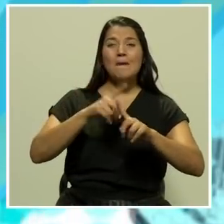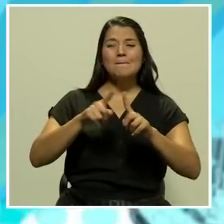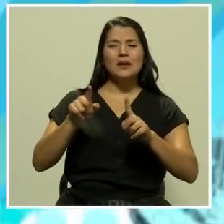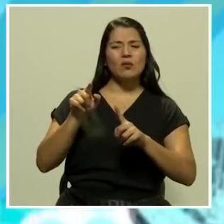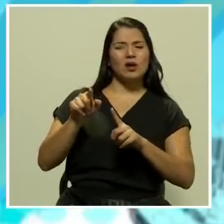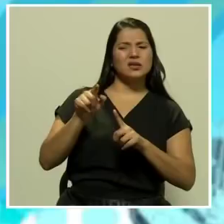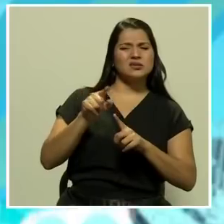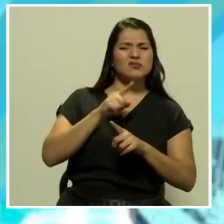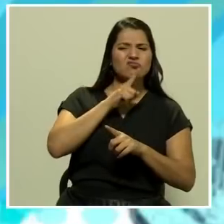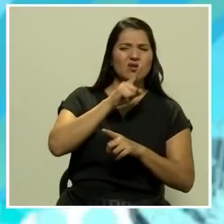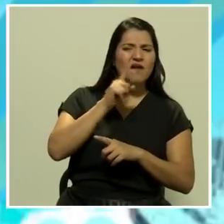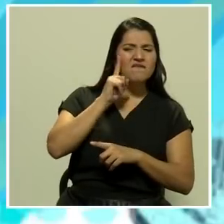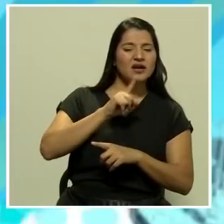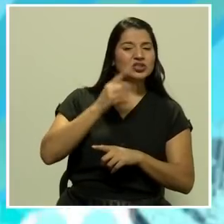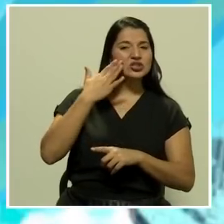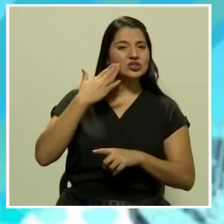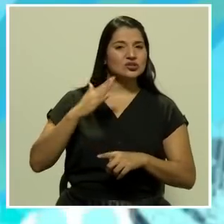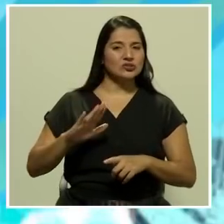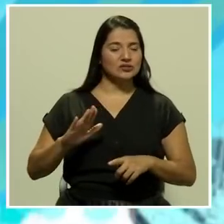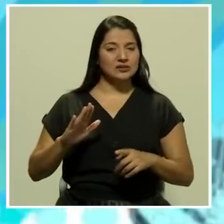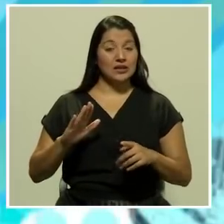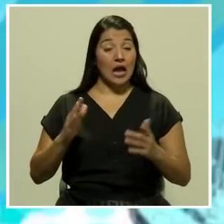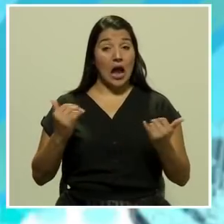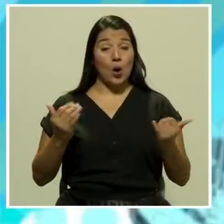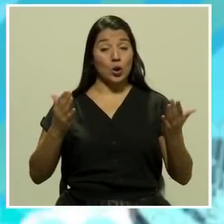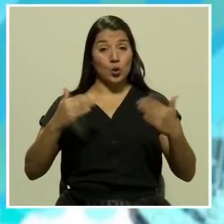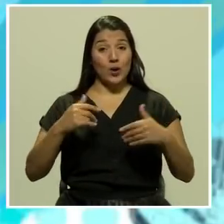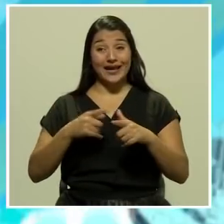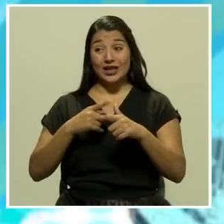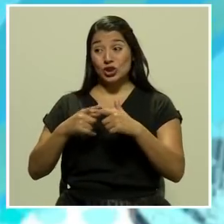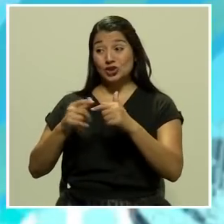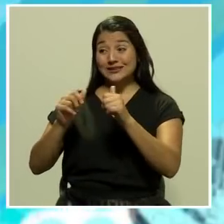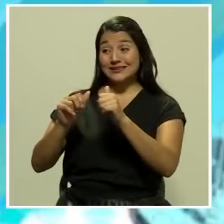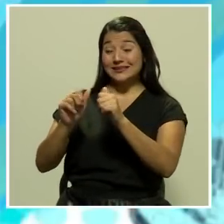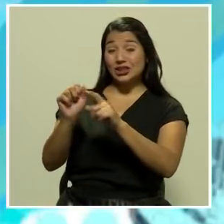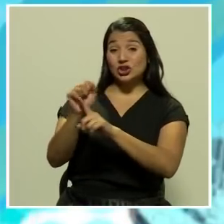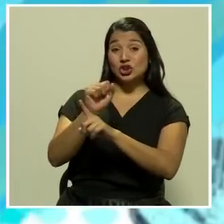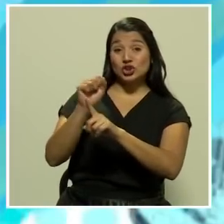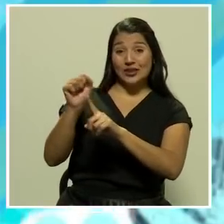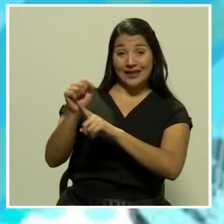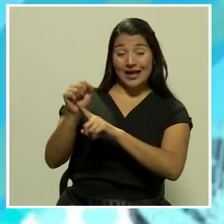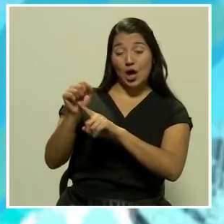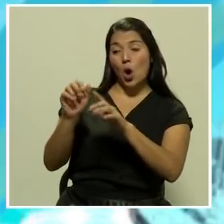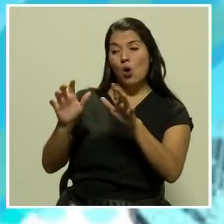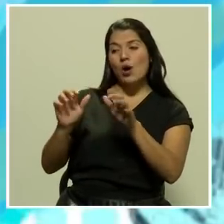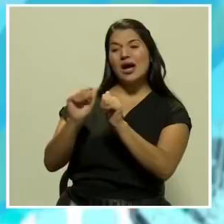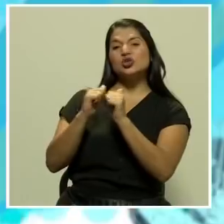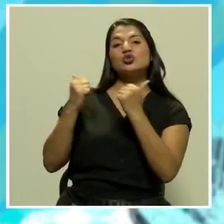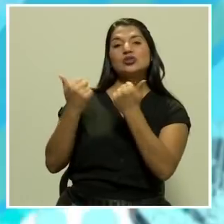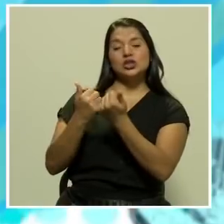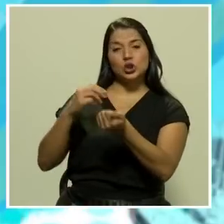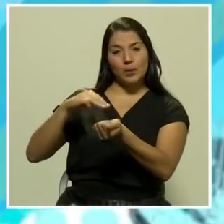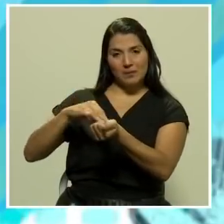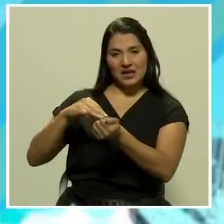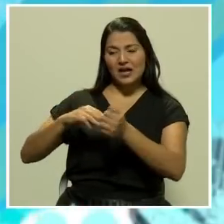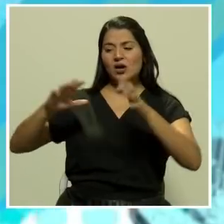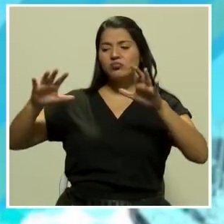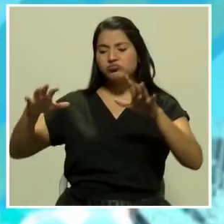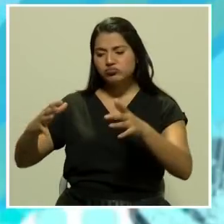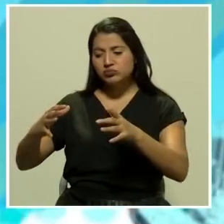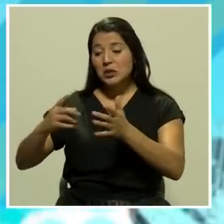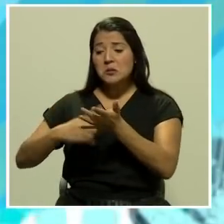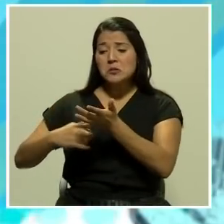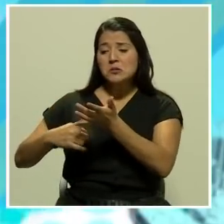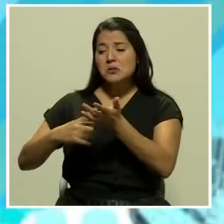protocolo falso o verdadero. Entonces, todas las sociedades médicas nos juntamos y todas escribimos los protocolos o las guías